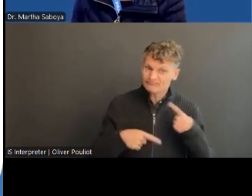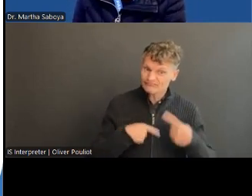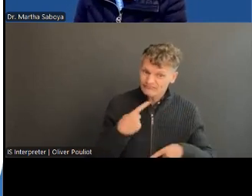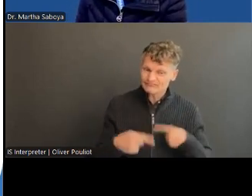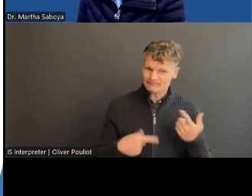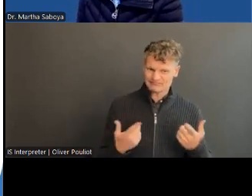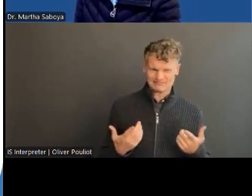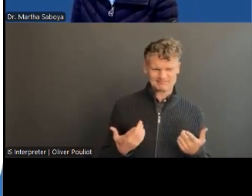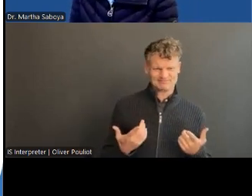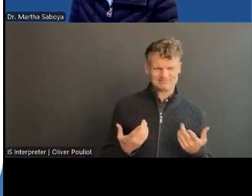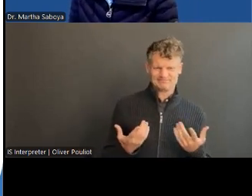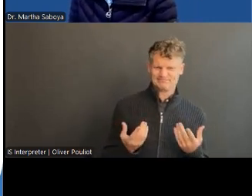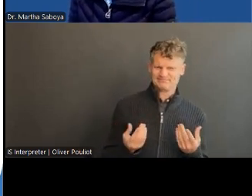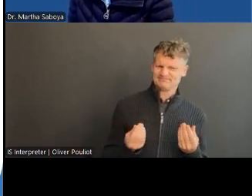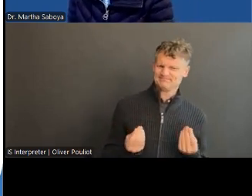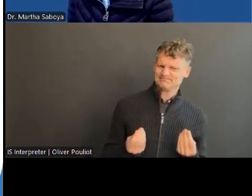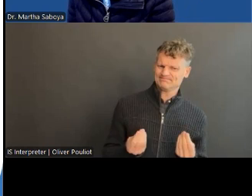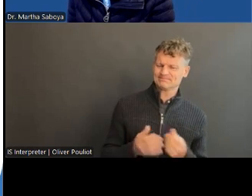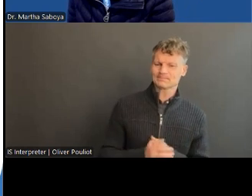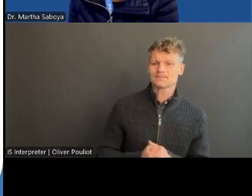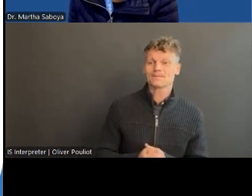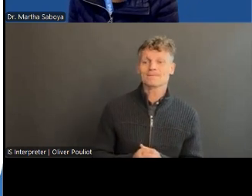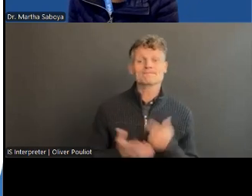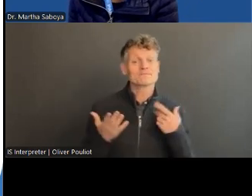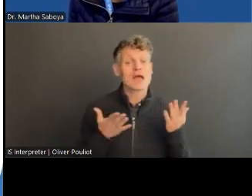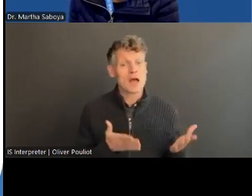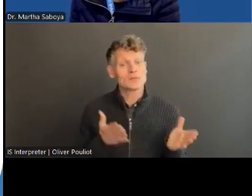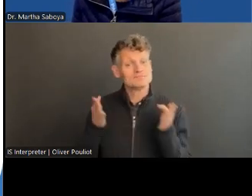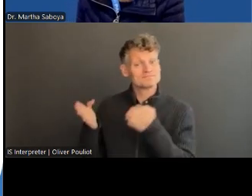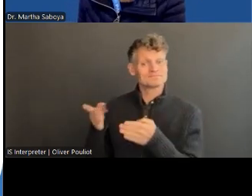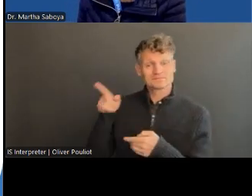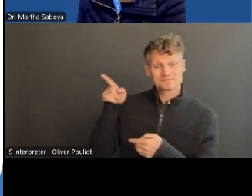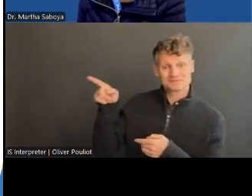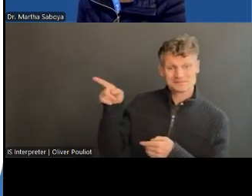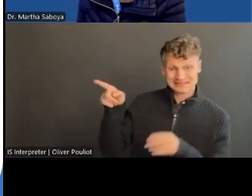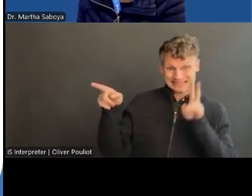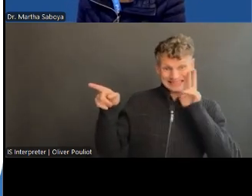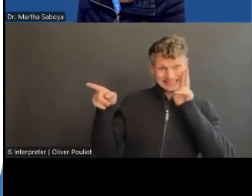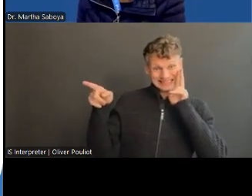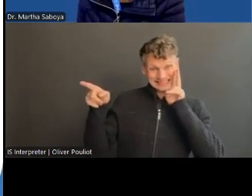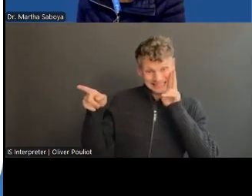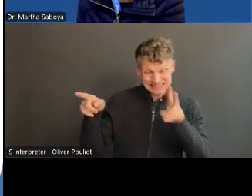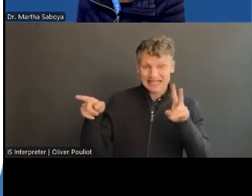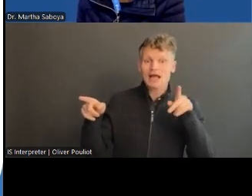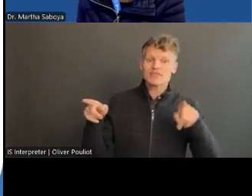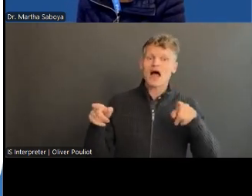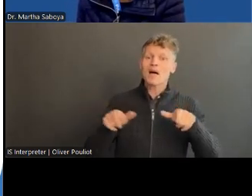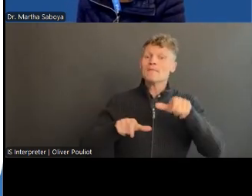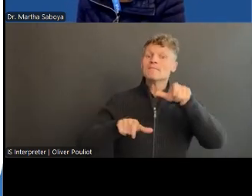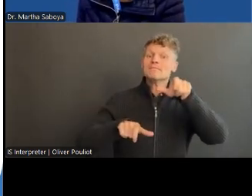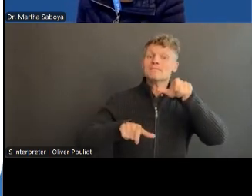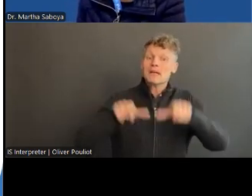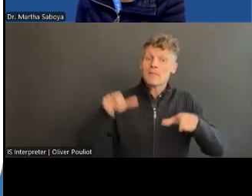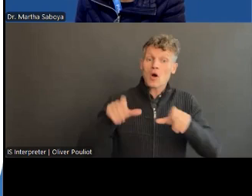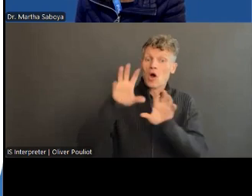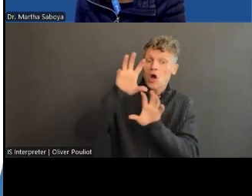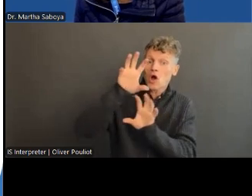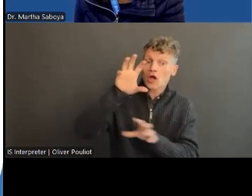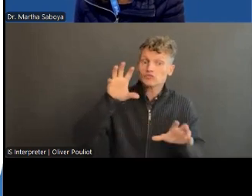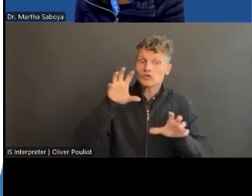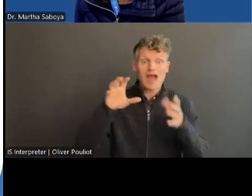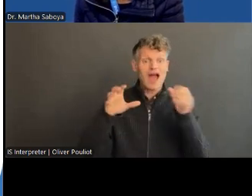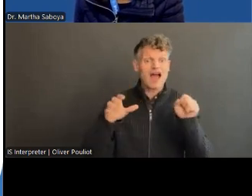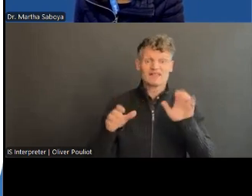condiciones que estamos viendo. Vemos a las poblaciones que están practicando el defecar